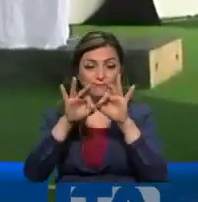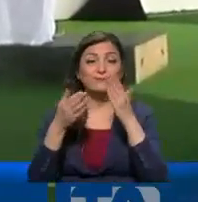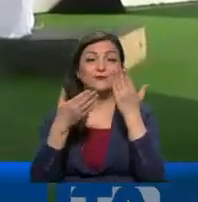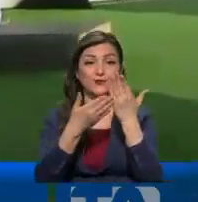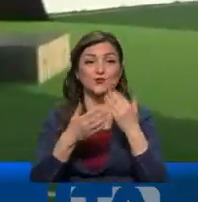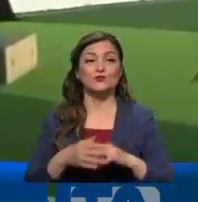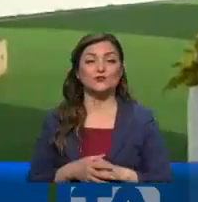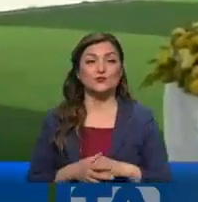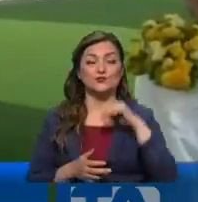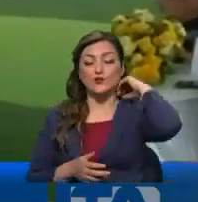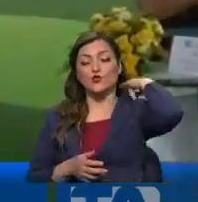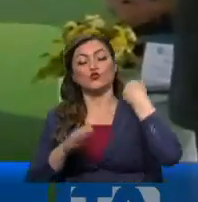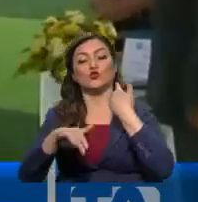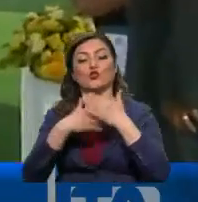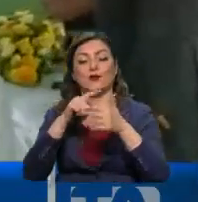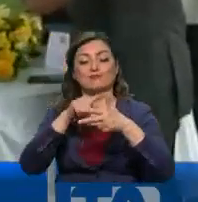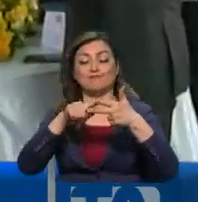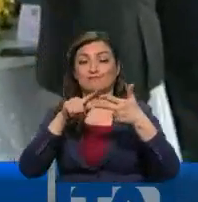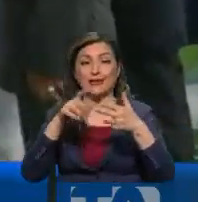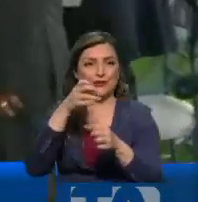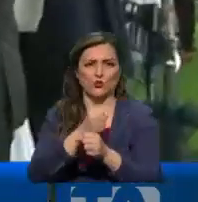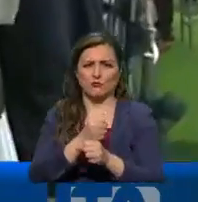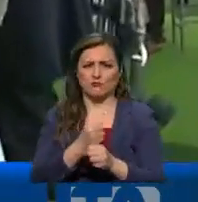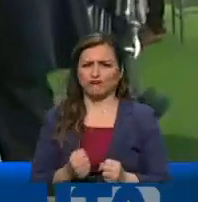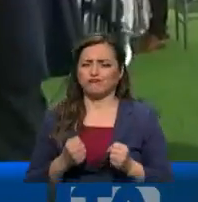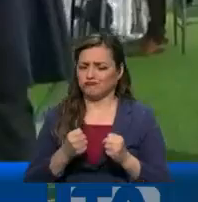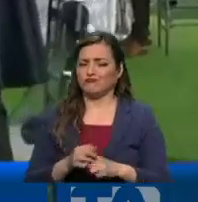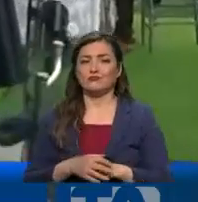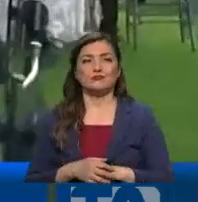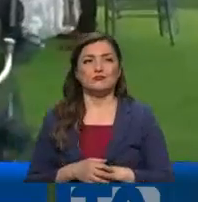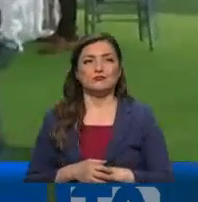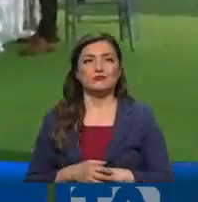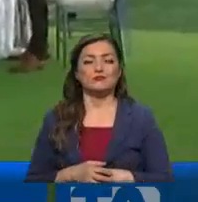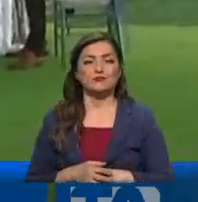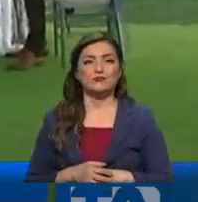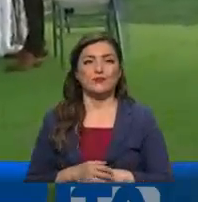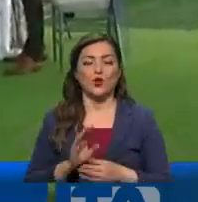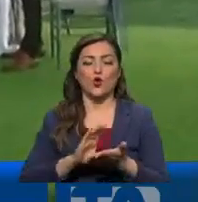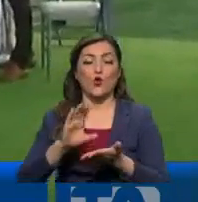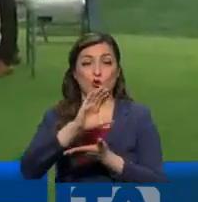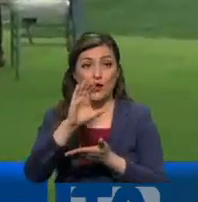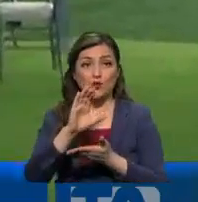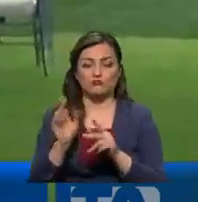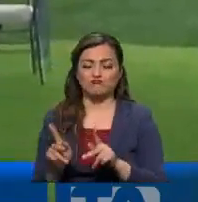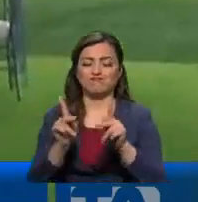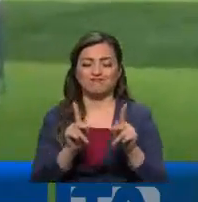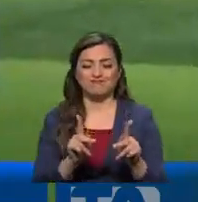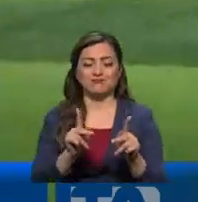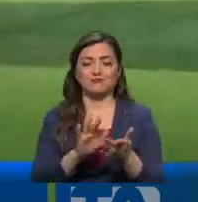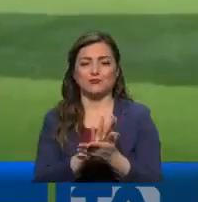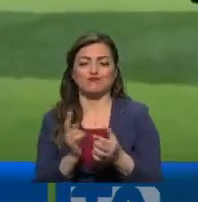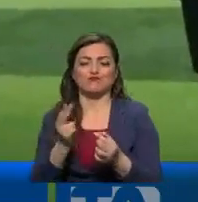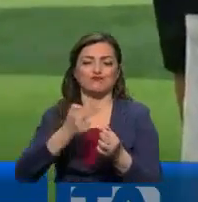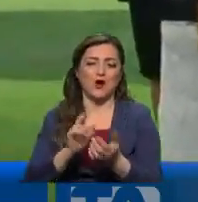evento. Nosotros hemos tomado todas las medidas de bioseguridad, los centros educativos estamos listos para poder regresar a una